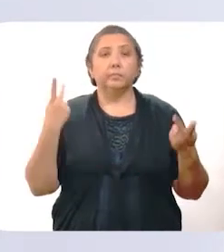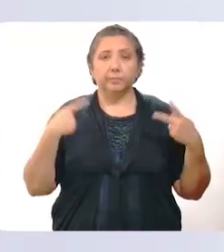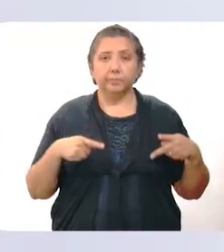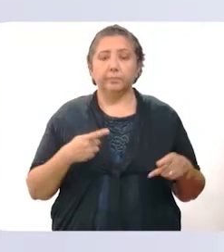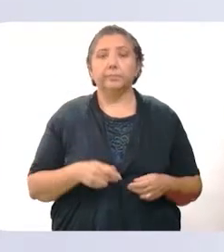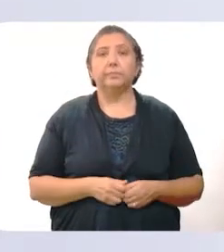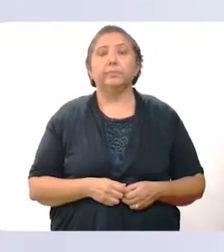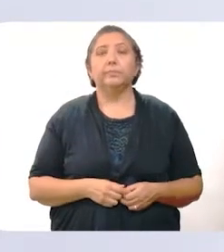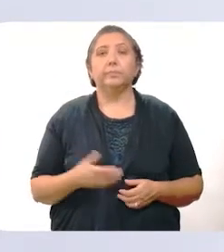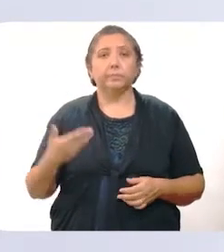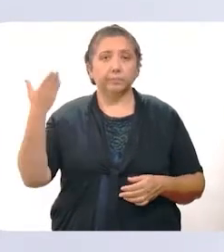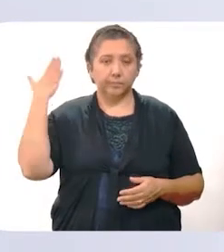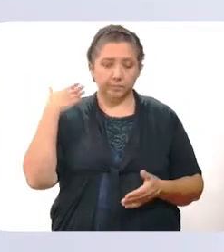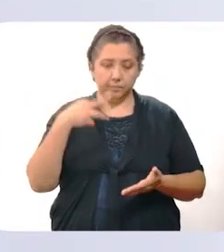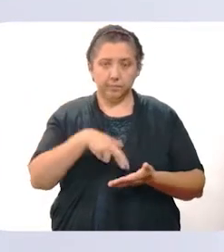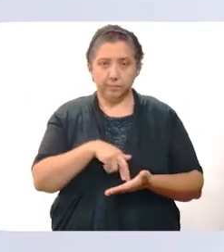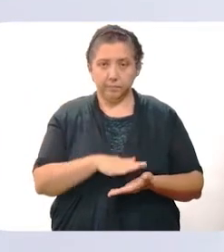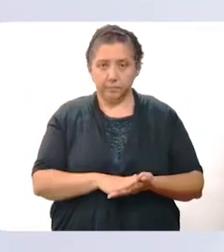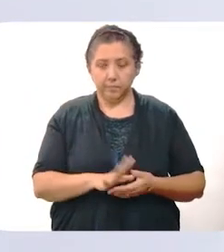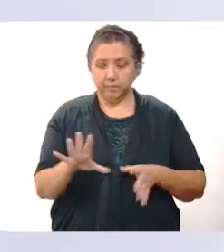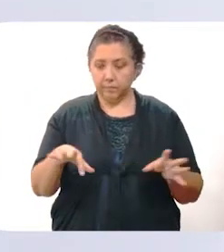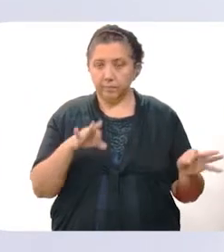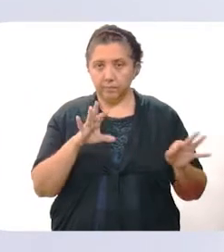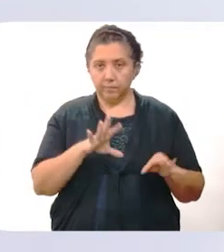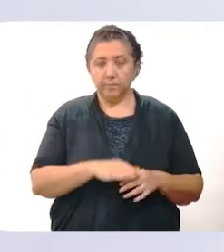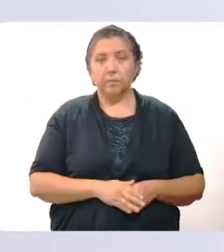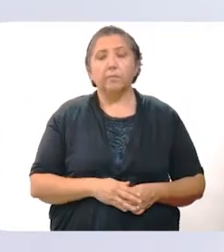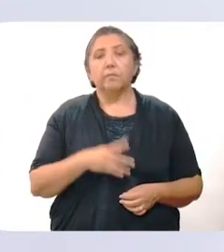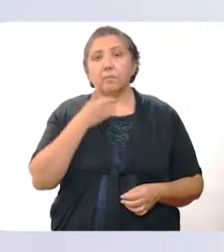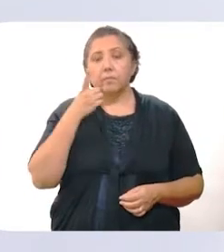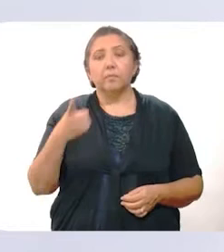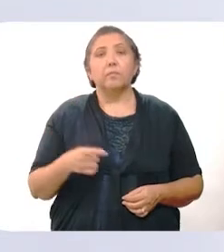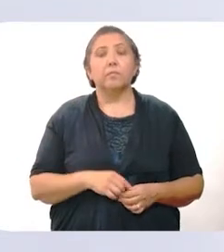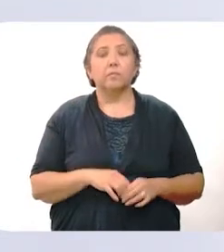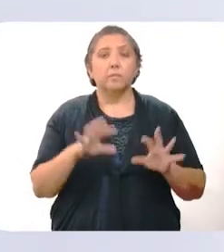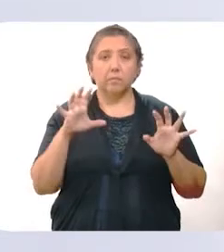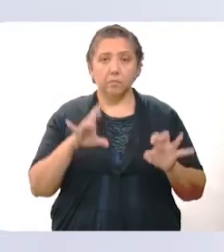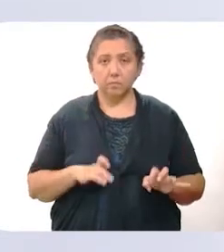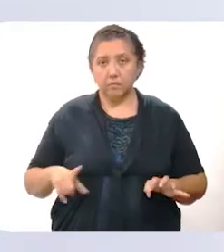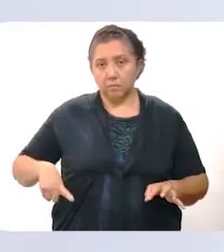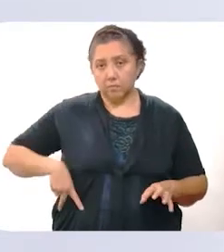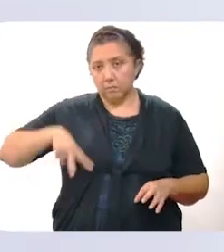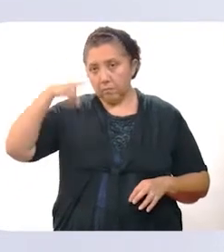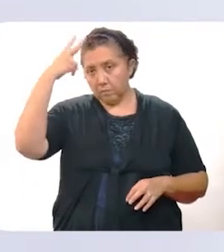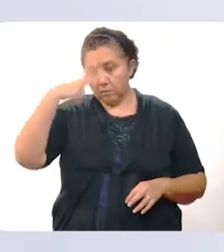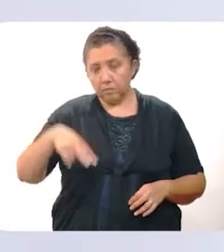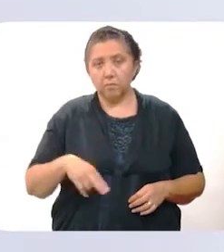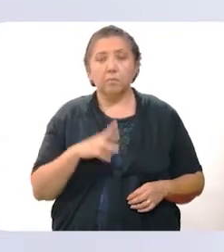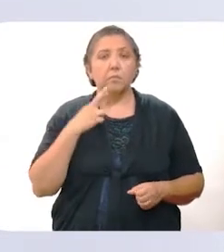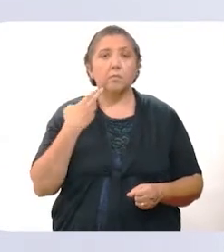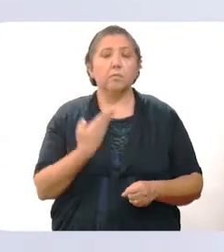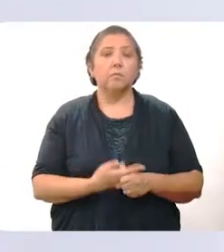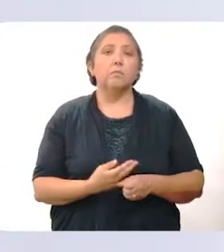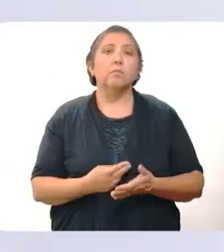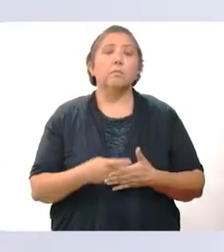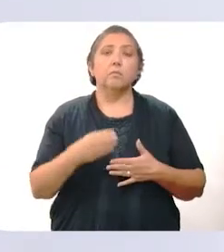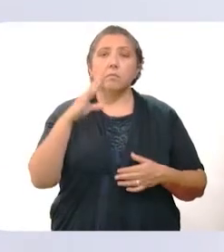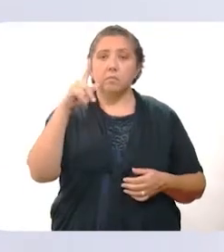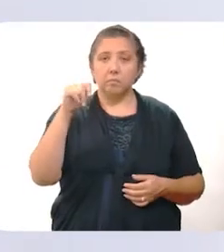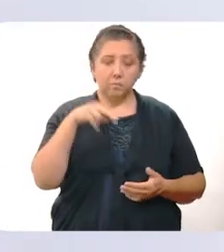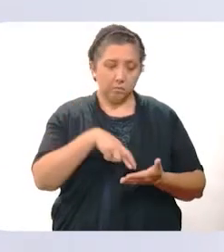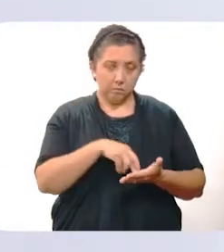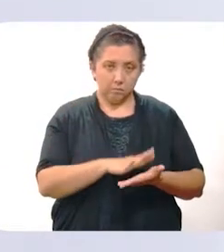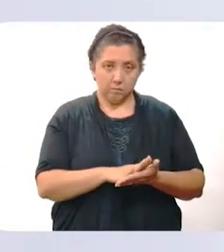población que ha sido previamente registrada y seleccionada por medio de las plataformas del gobierno federal, quien está a cargo del proceso de citas